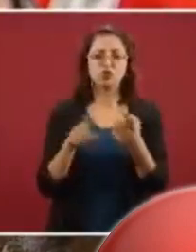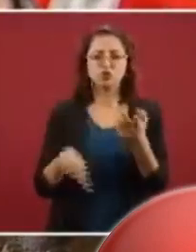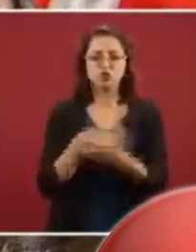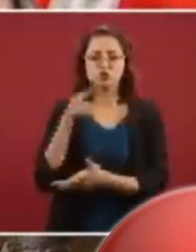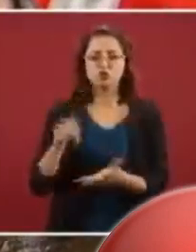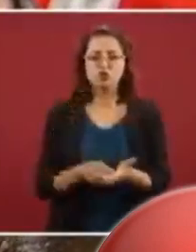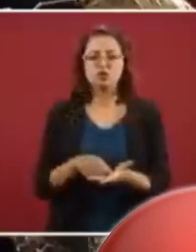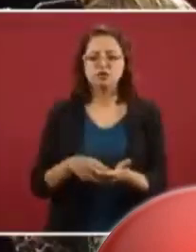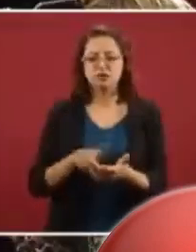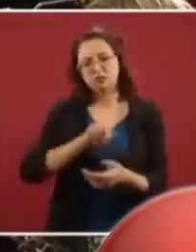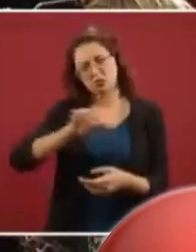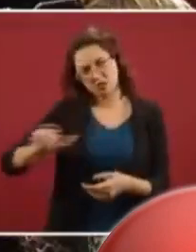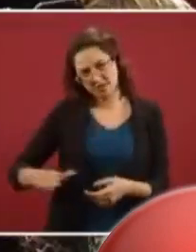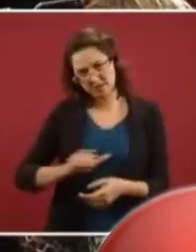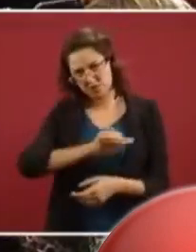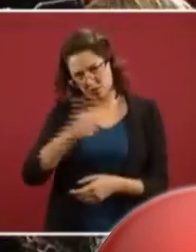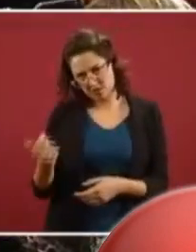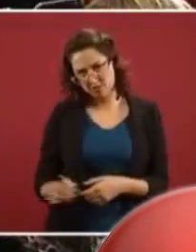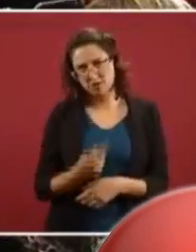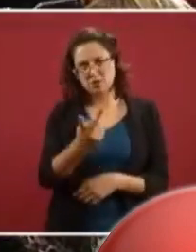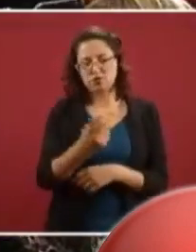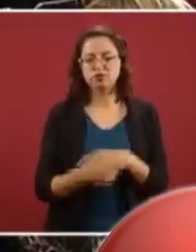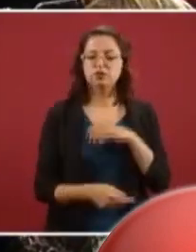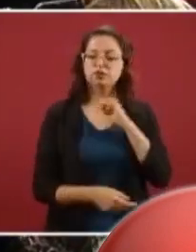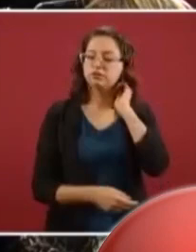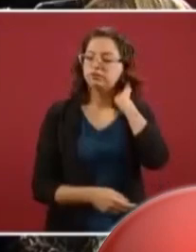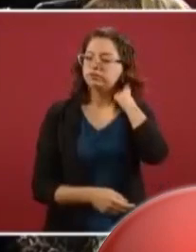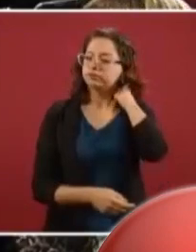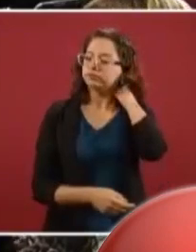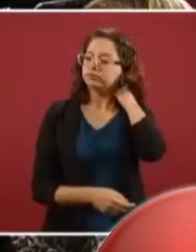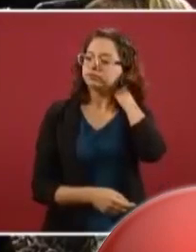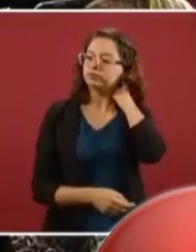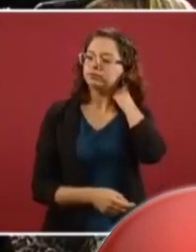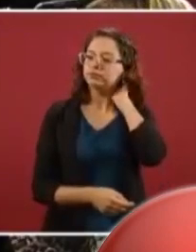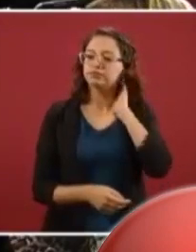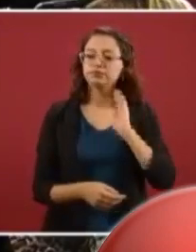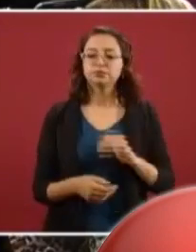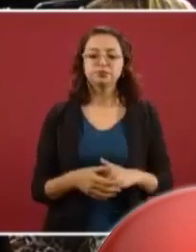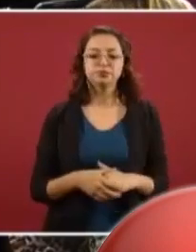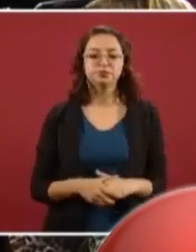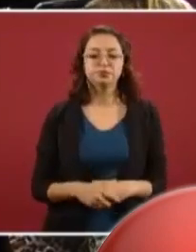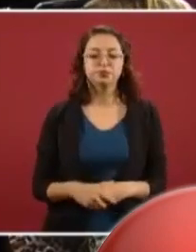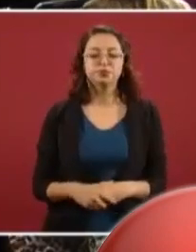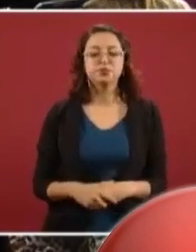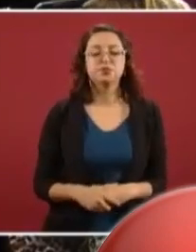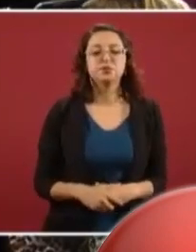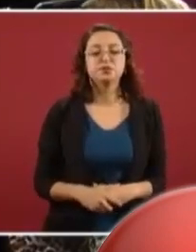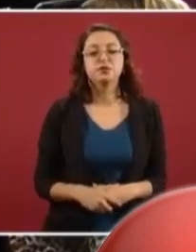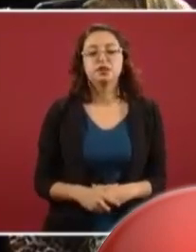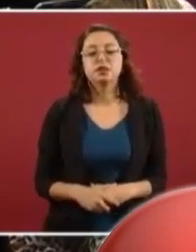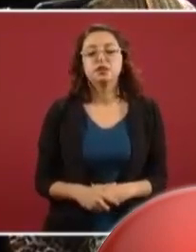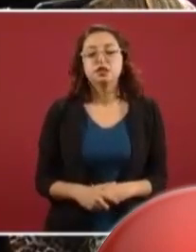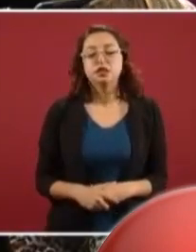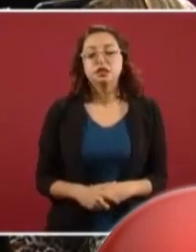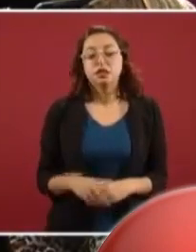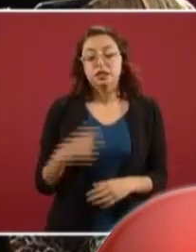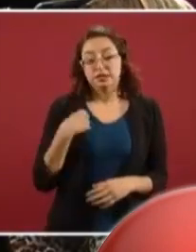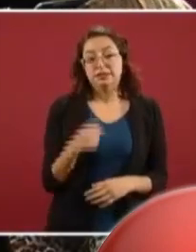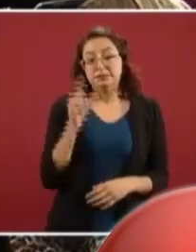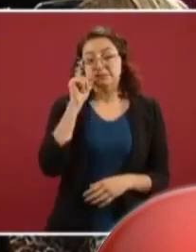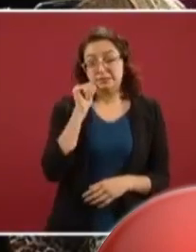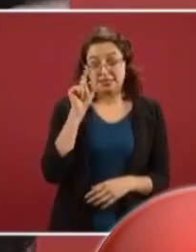ahorita le una segunda pregunta bueno vamos mañana a hermosillo a reunirnos con las mamás los papás de los